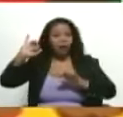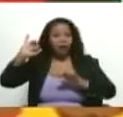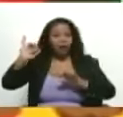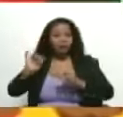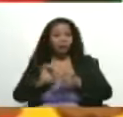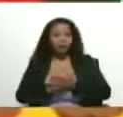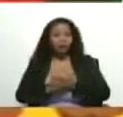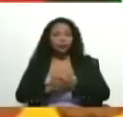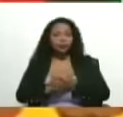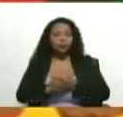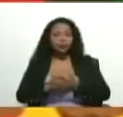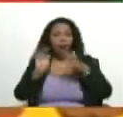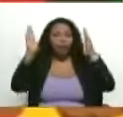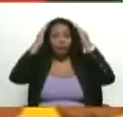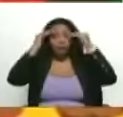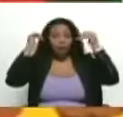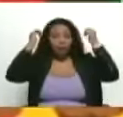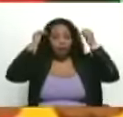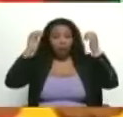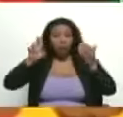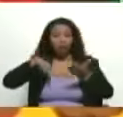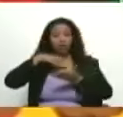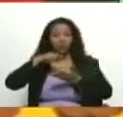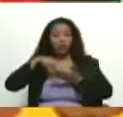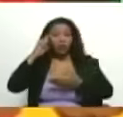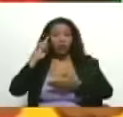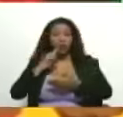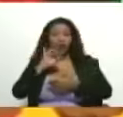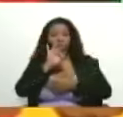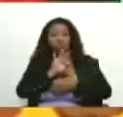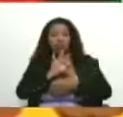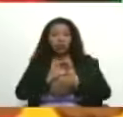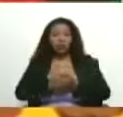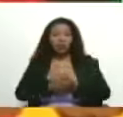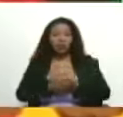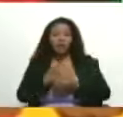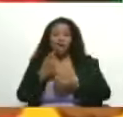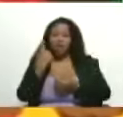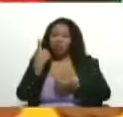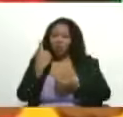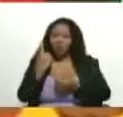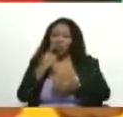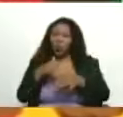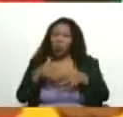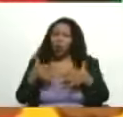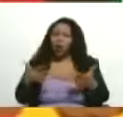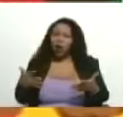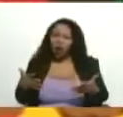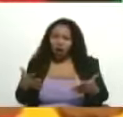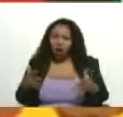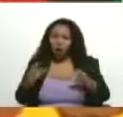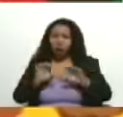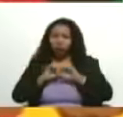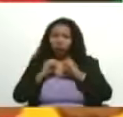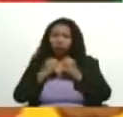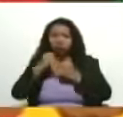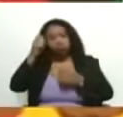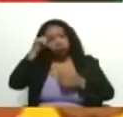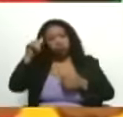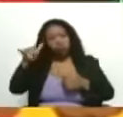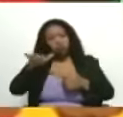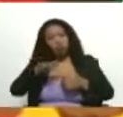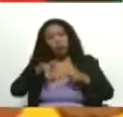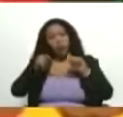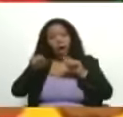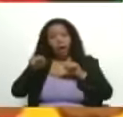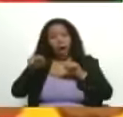que ya existe, es la Milicia Nacional Bolivariana. Tres, nos falta uno. ¿Cuál es? La organización del pueblo. Y a partir